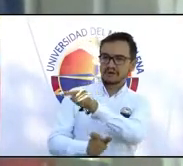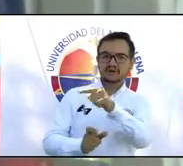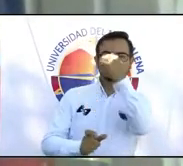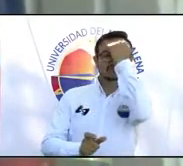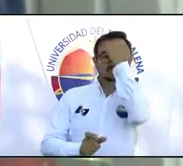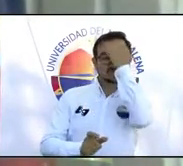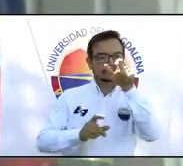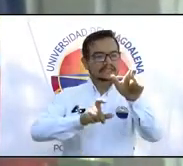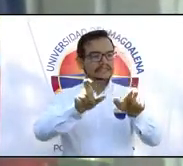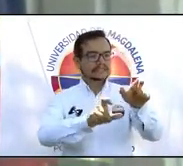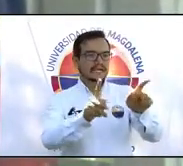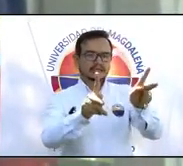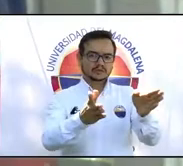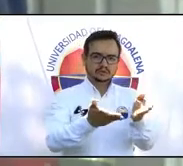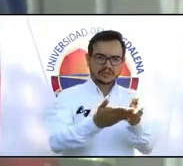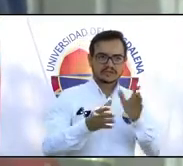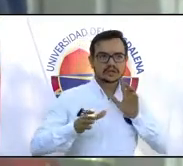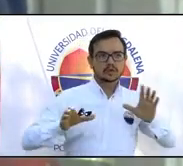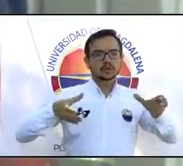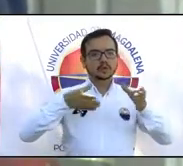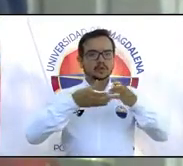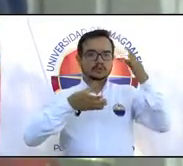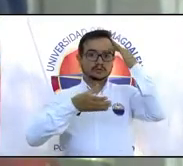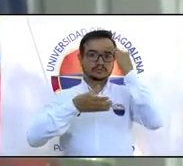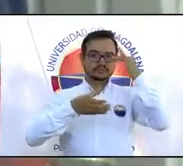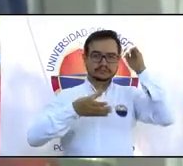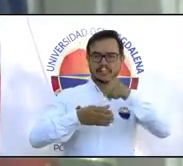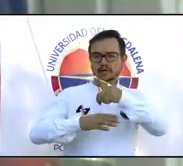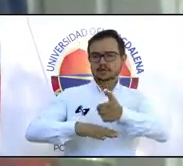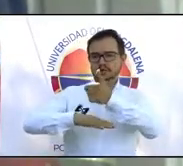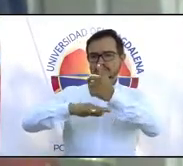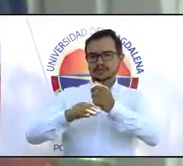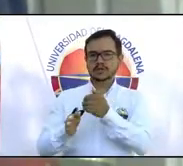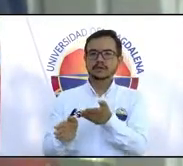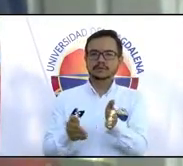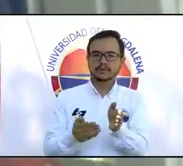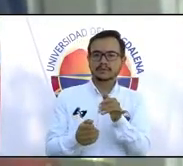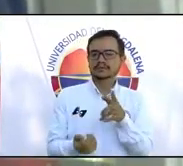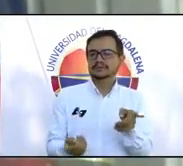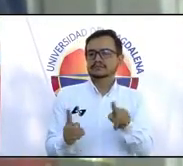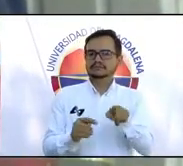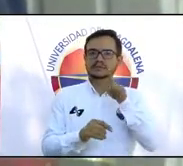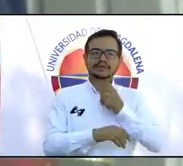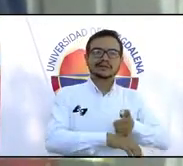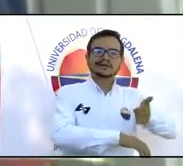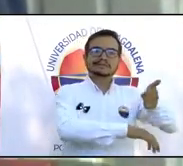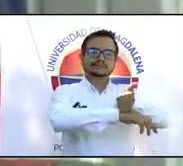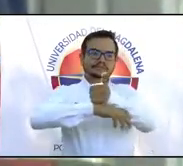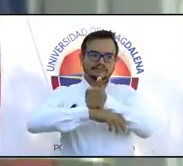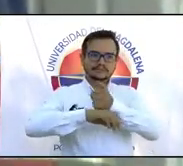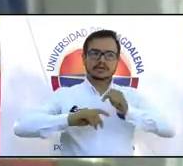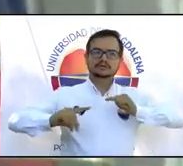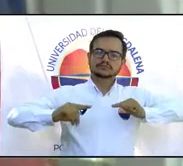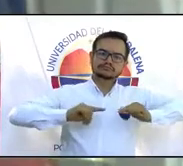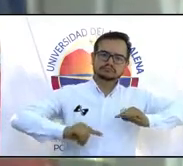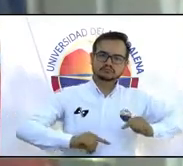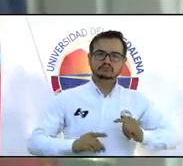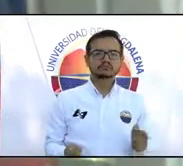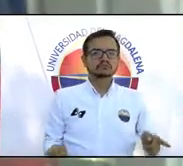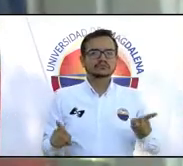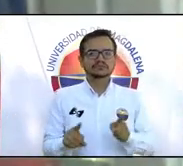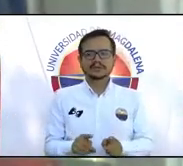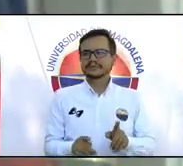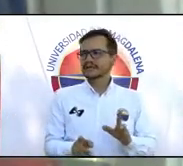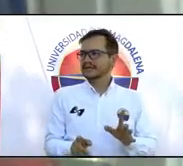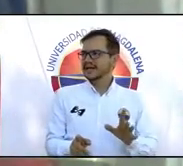al equipo académico, la directora de programa, coordinadores, nuestra decana y a los... hay un chiste viejo